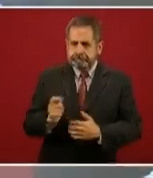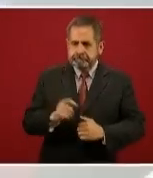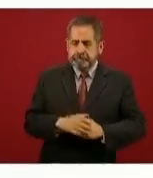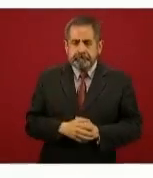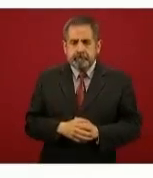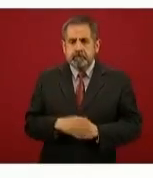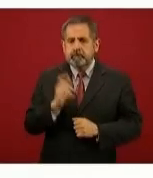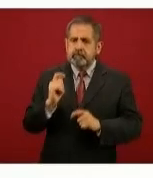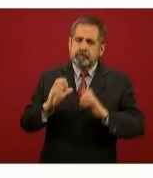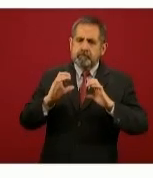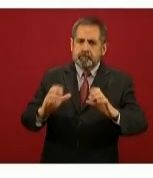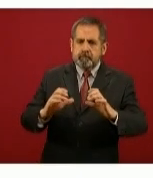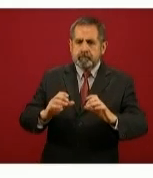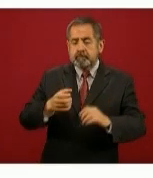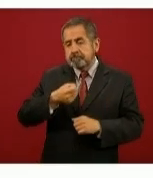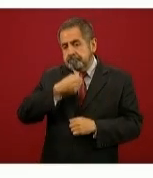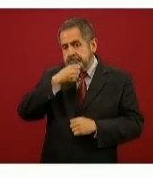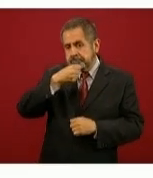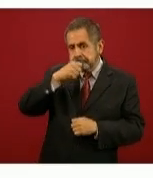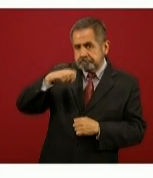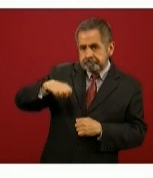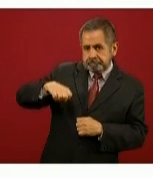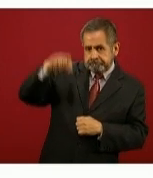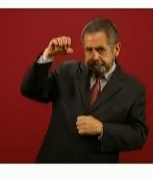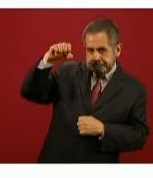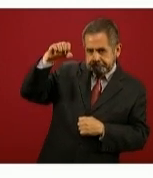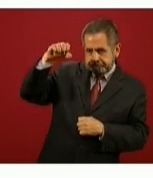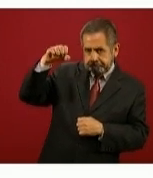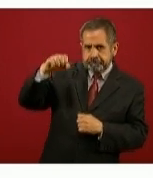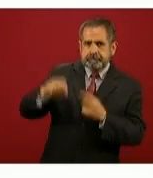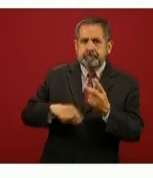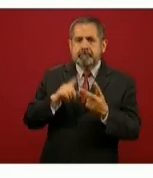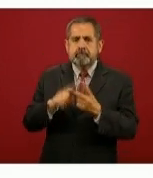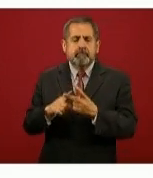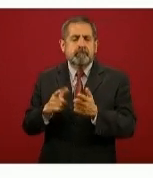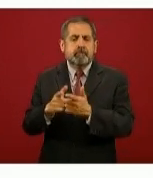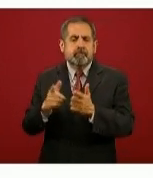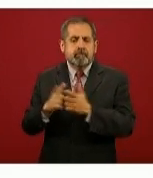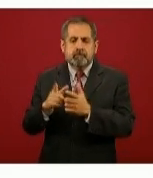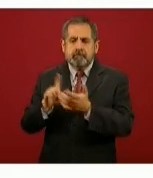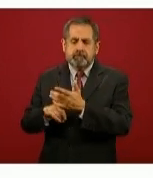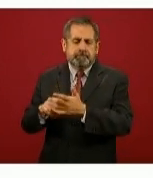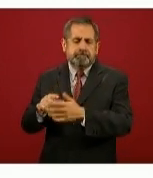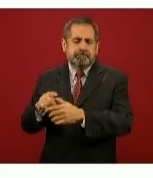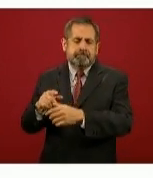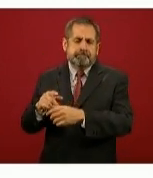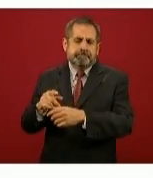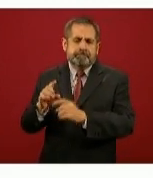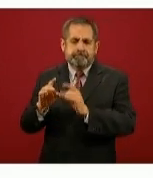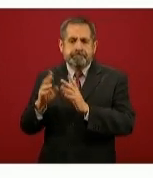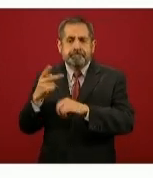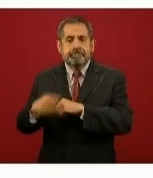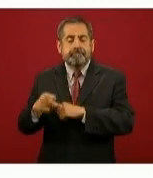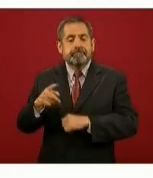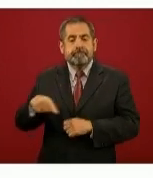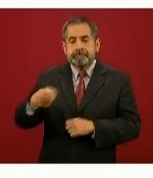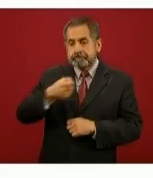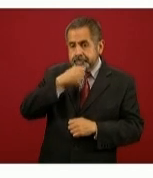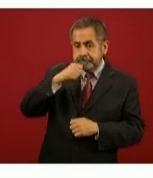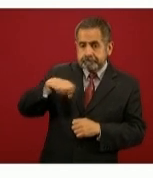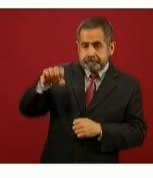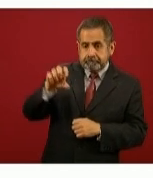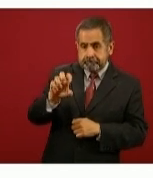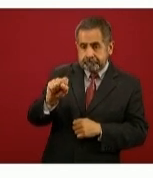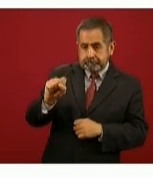lugar, proteger y cuidar a las personas adultas mayores y otros grupos de mayor riesgo. Como ya hemos dicho, las personas mayores